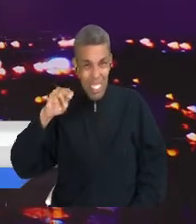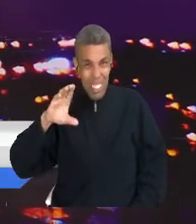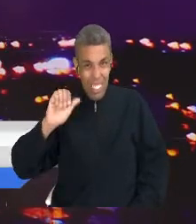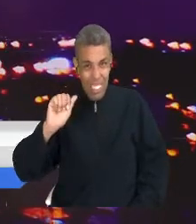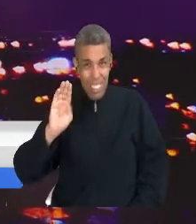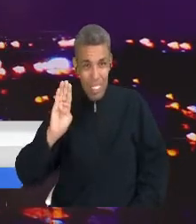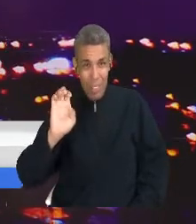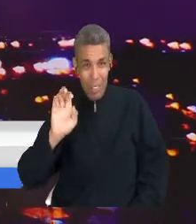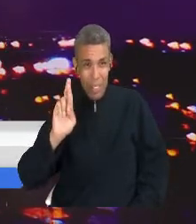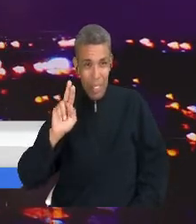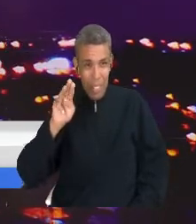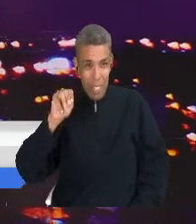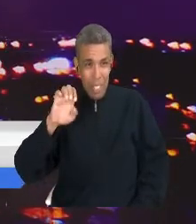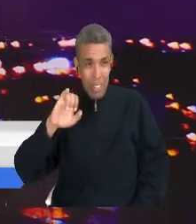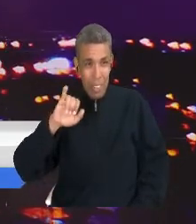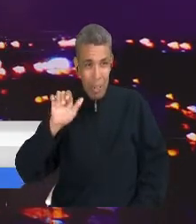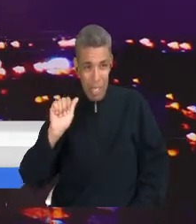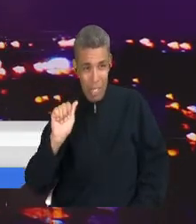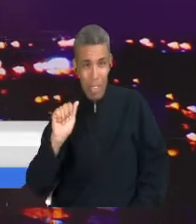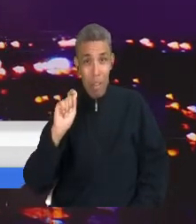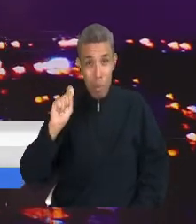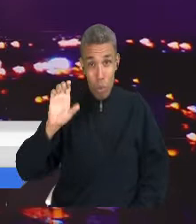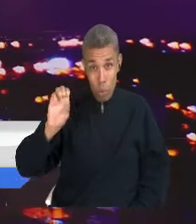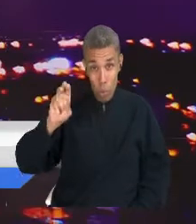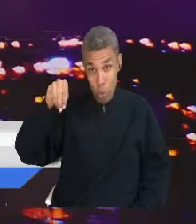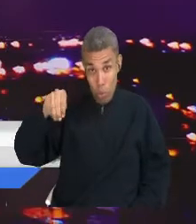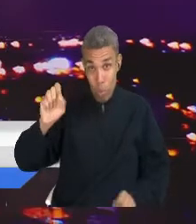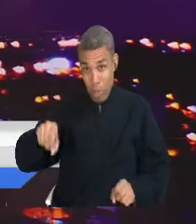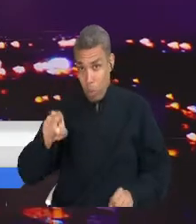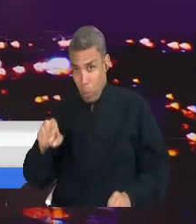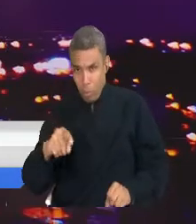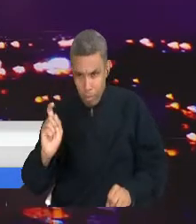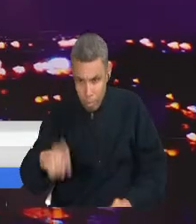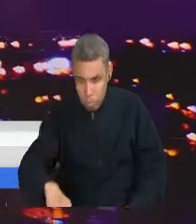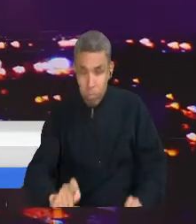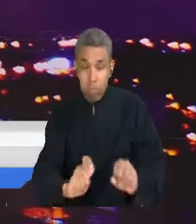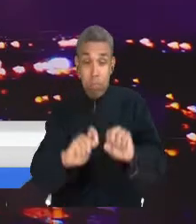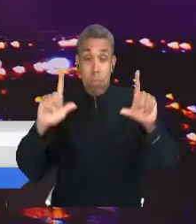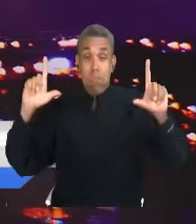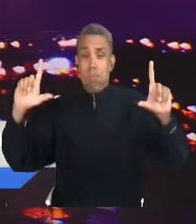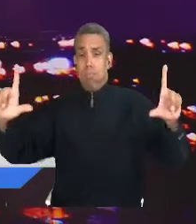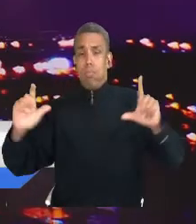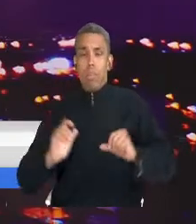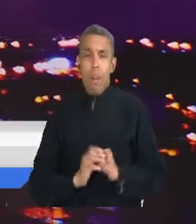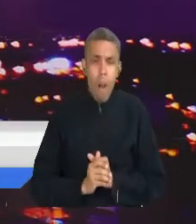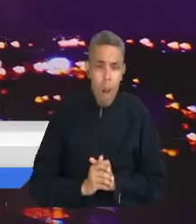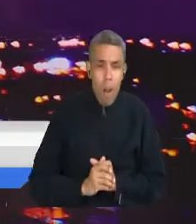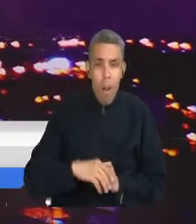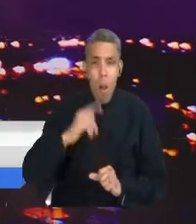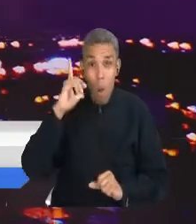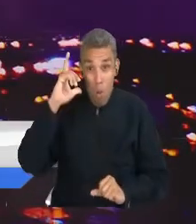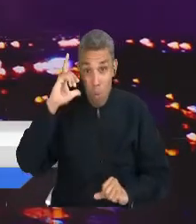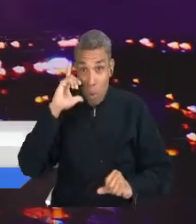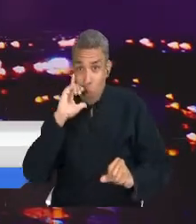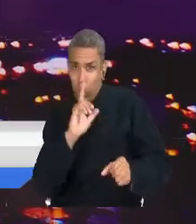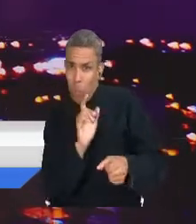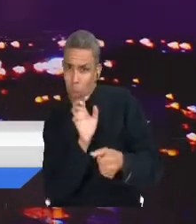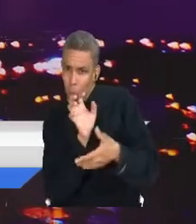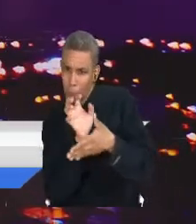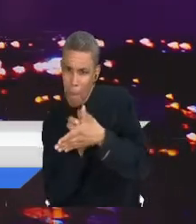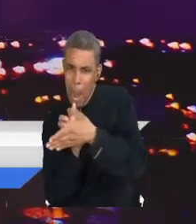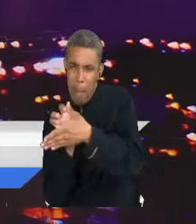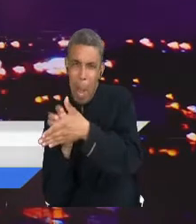descargar, el afiche, todas las bandas que están participando, en fin, un esfuerzo conjunto que hacemos varias